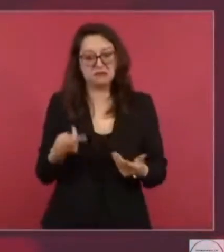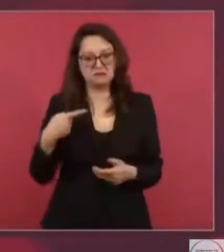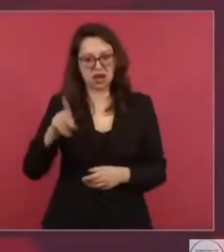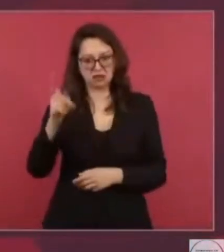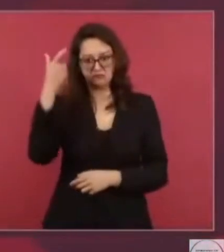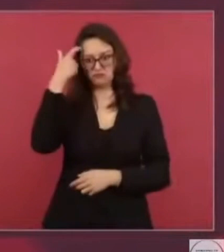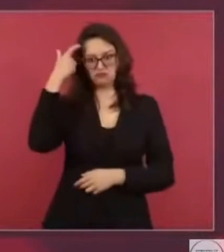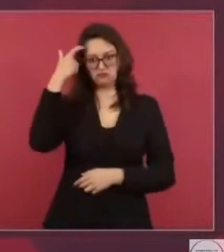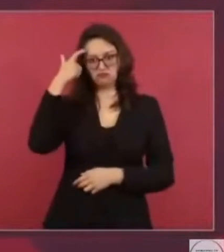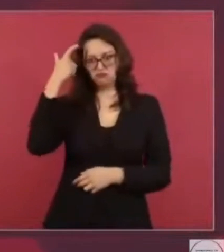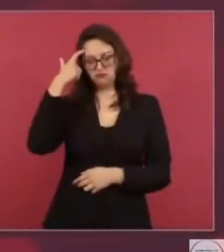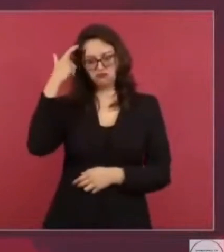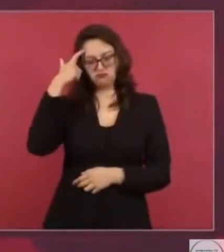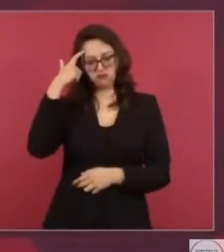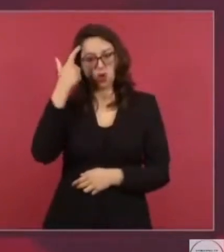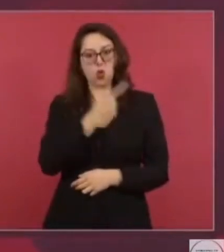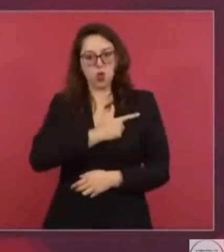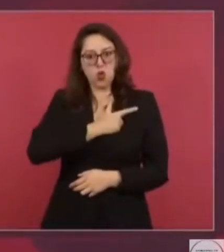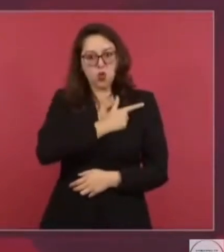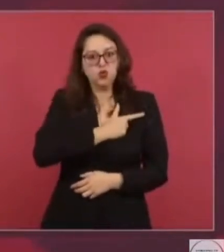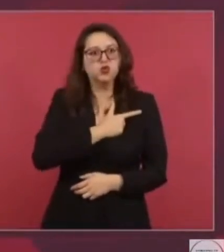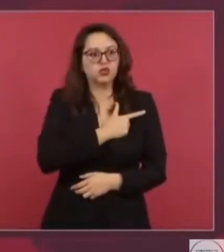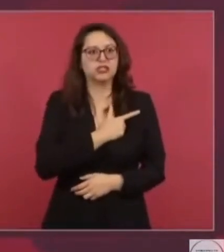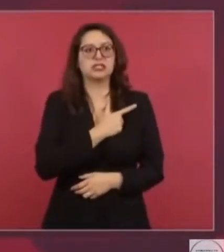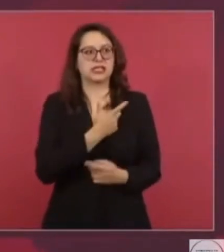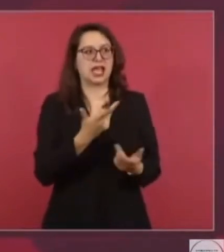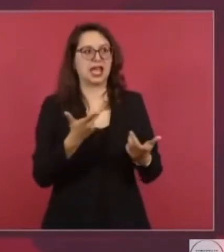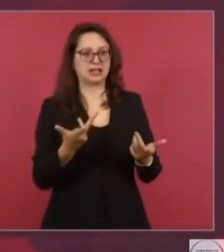pero tiene ese pensamiento